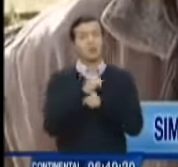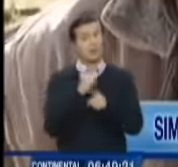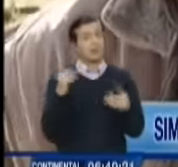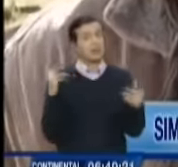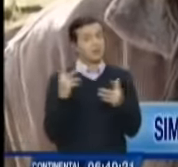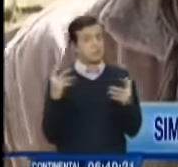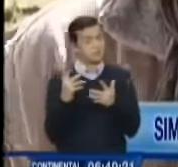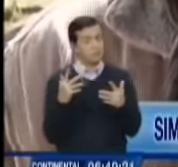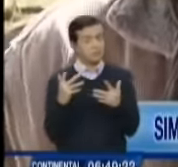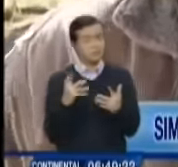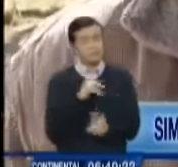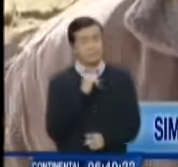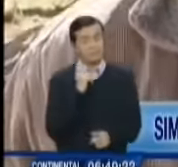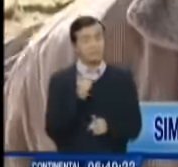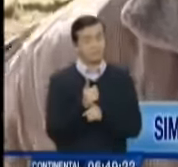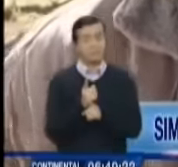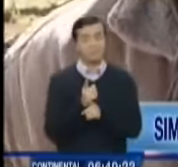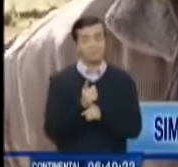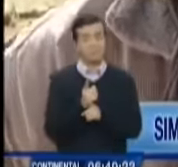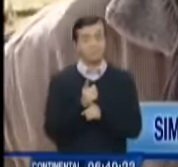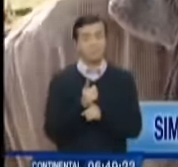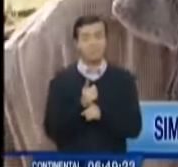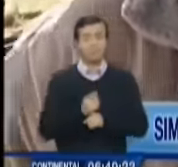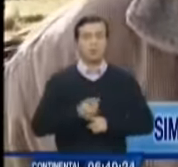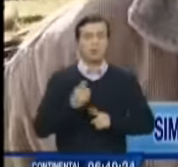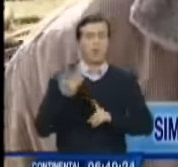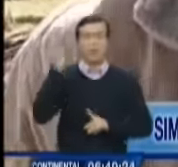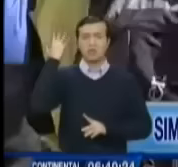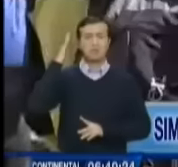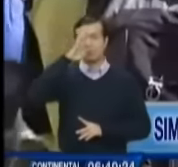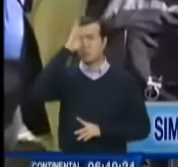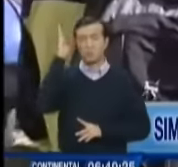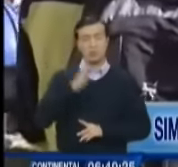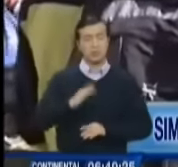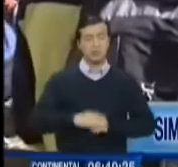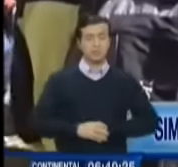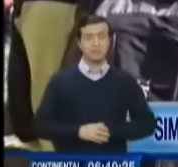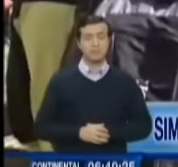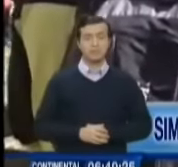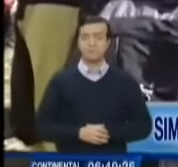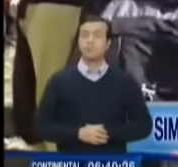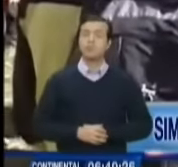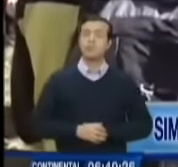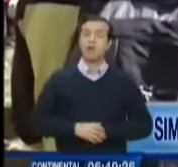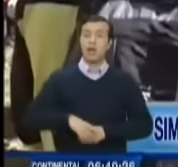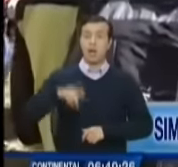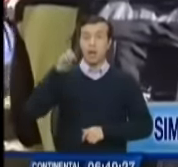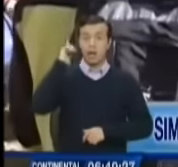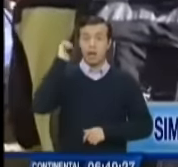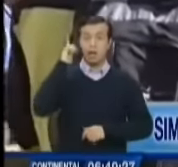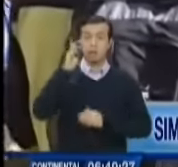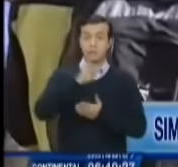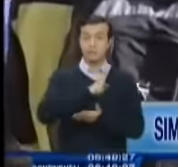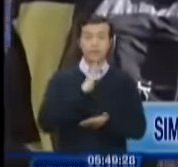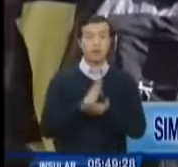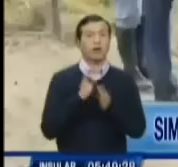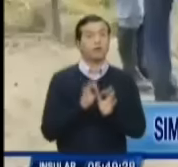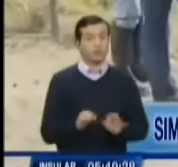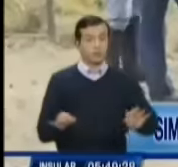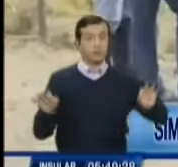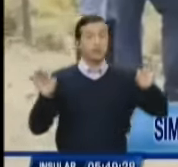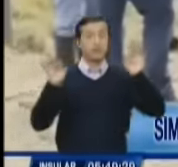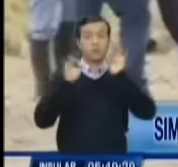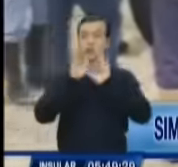asustados, todo, no, en caso que nunca nos ha pasado, pues no. Dirigentes comunitarios y barriales son claves al momento de